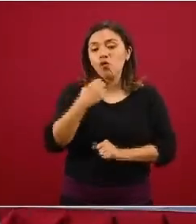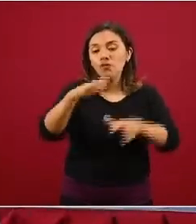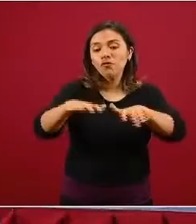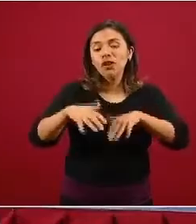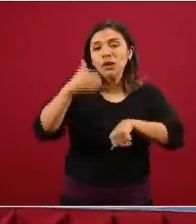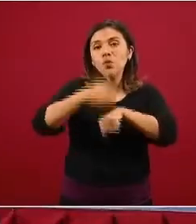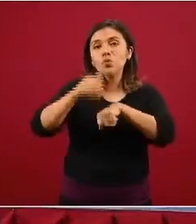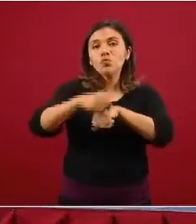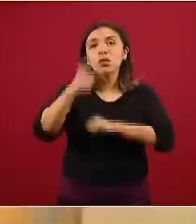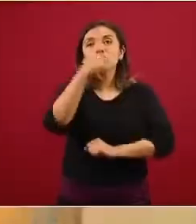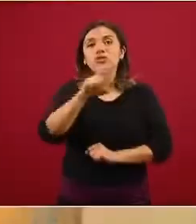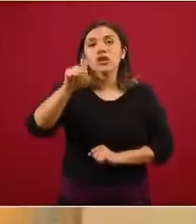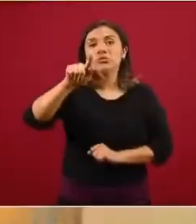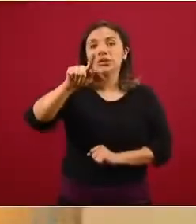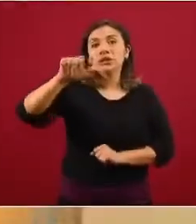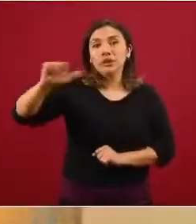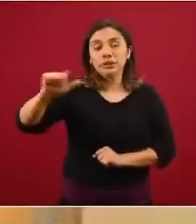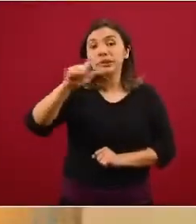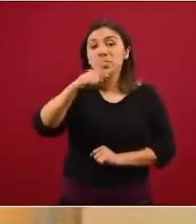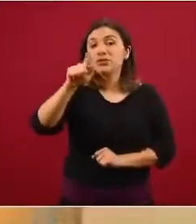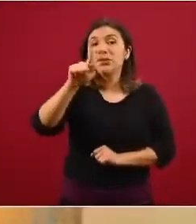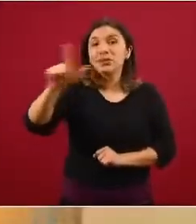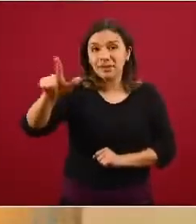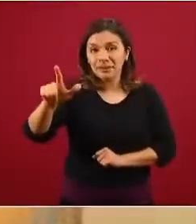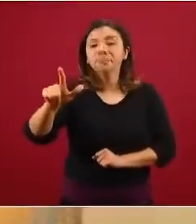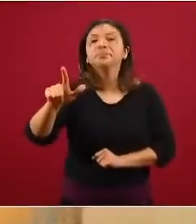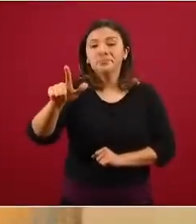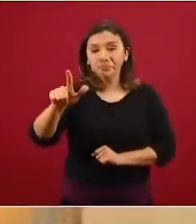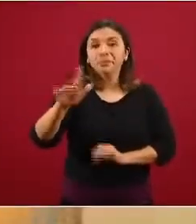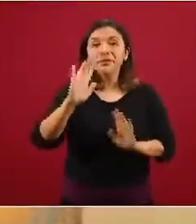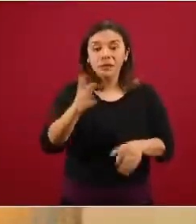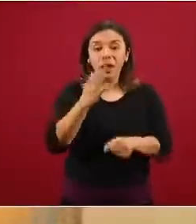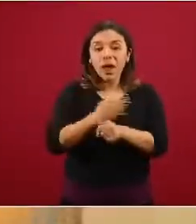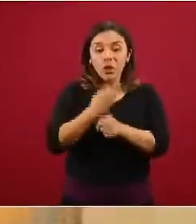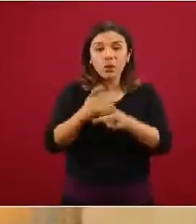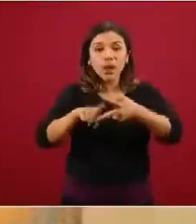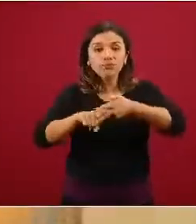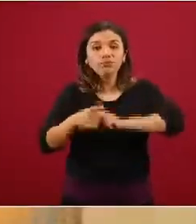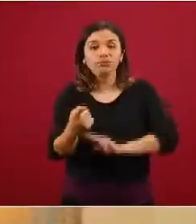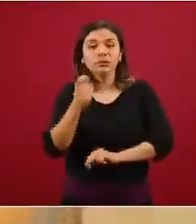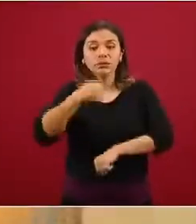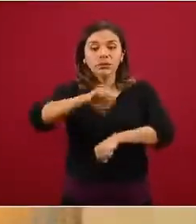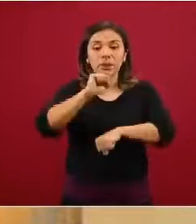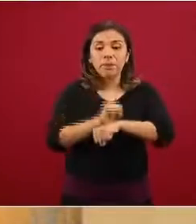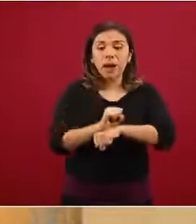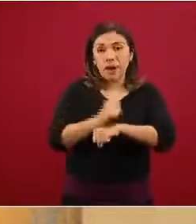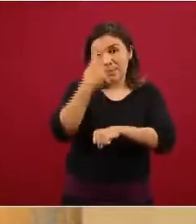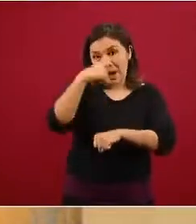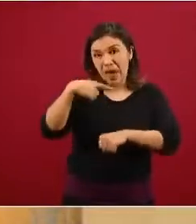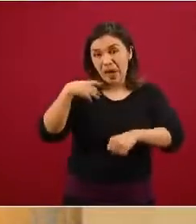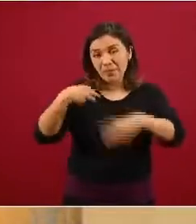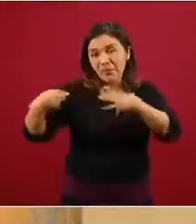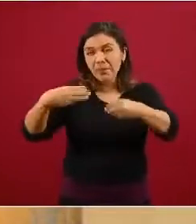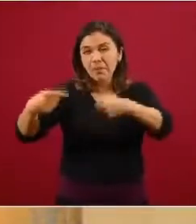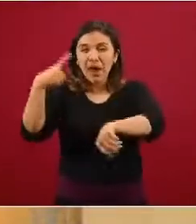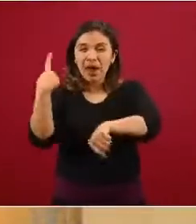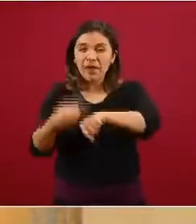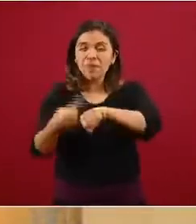número 177. Estamos iniciando la semana epidemiológica